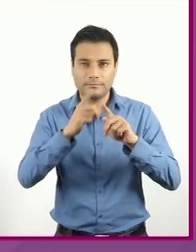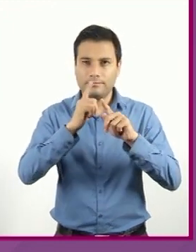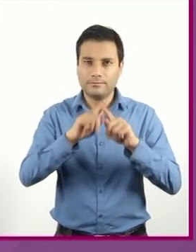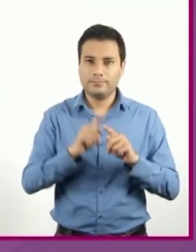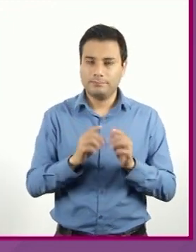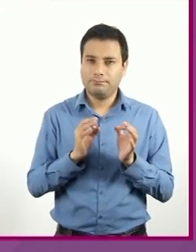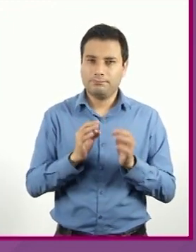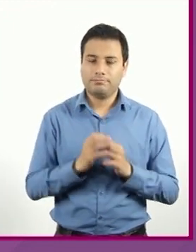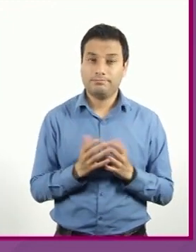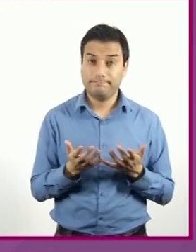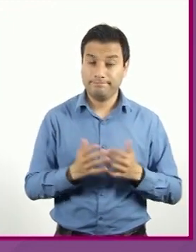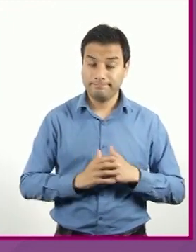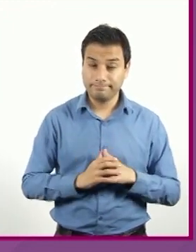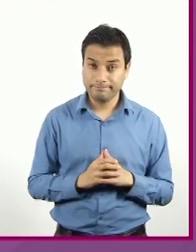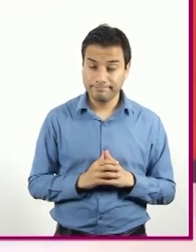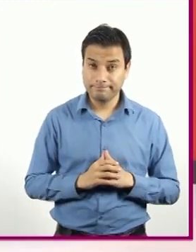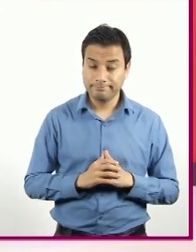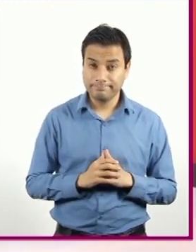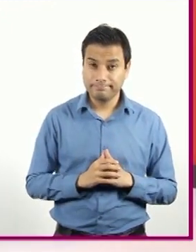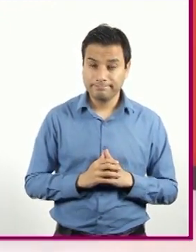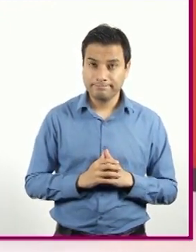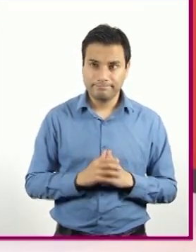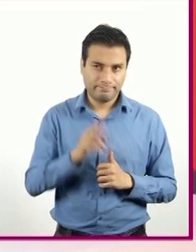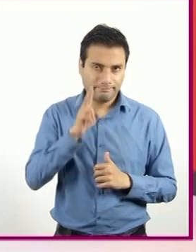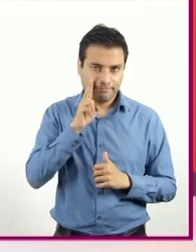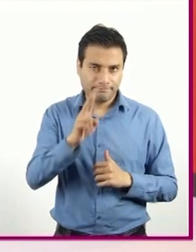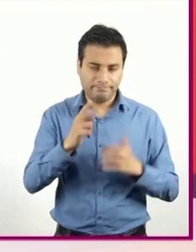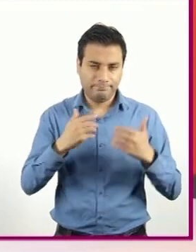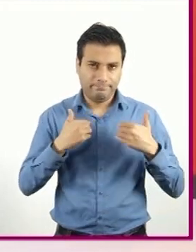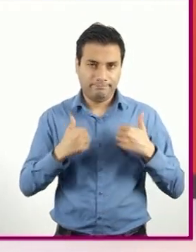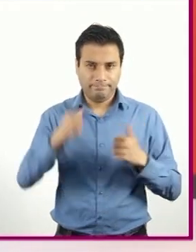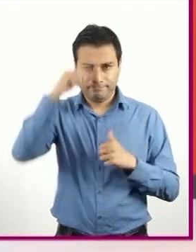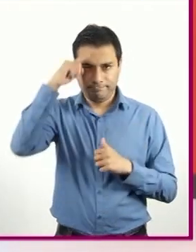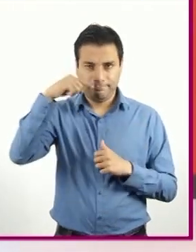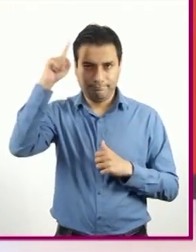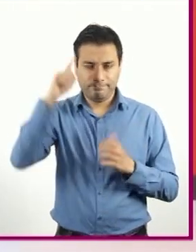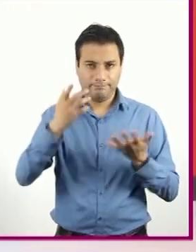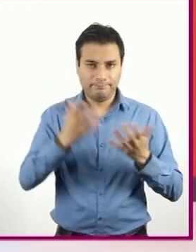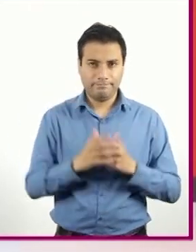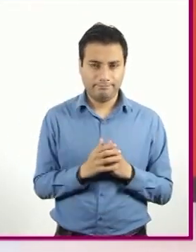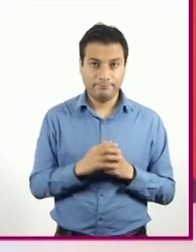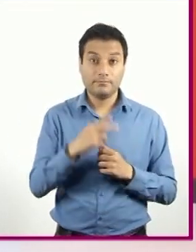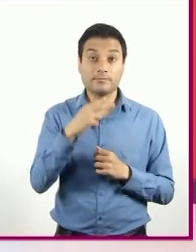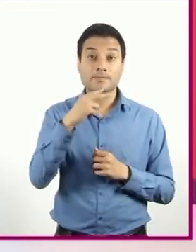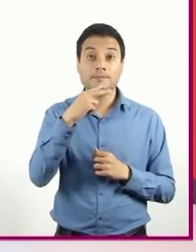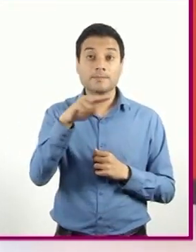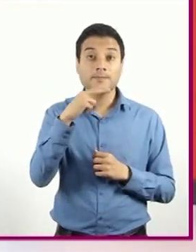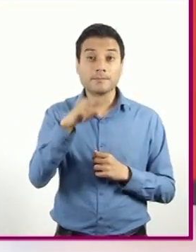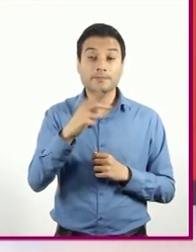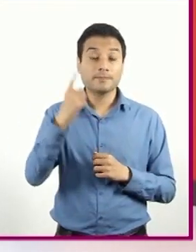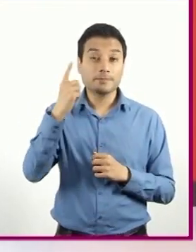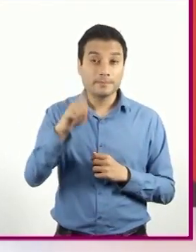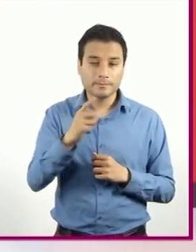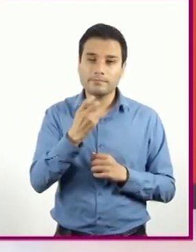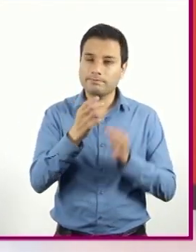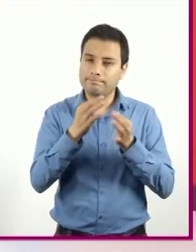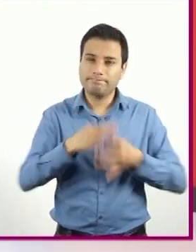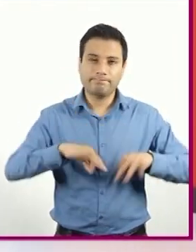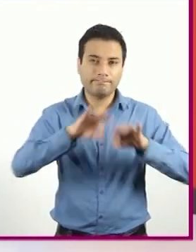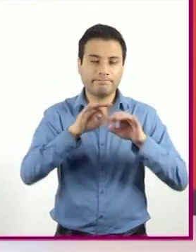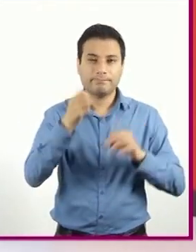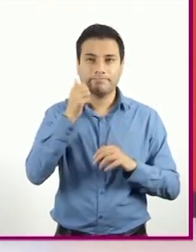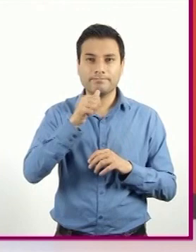No da lugar a otras interpretaciones. El empleo del verbo en imperativo es usual tanto en los